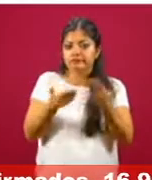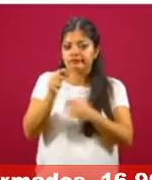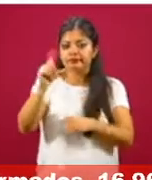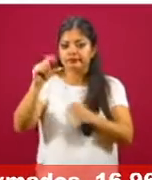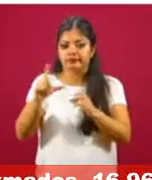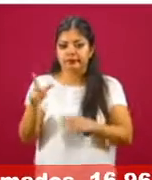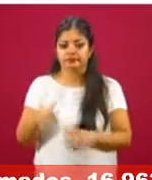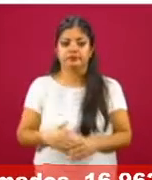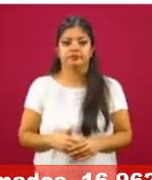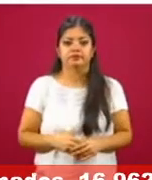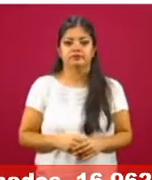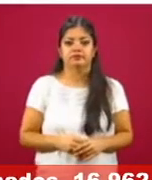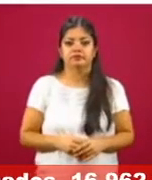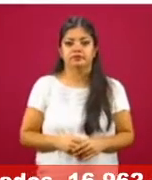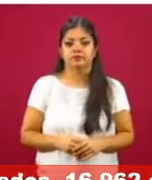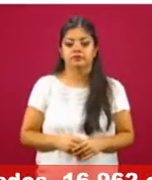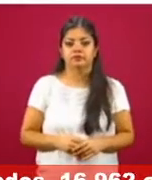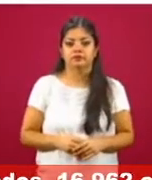La siguiente.